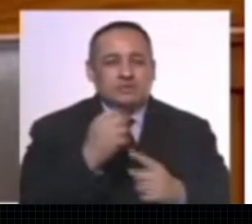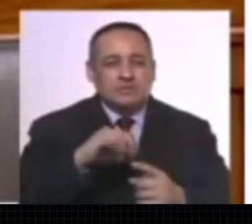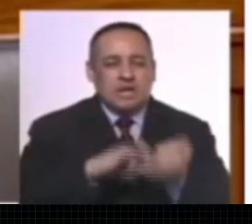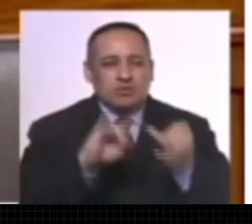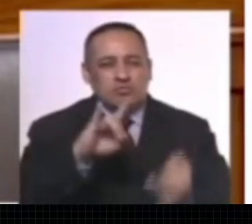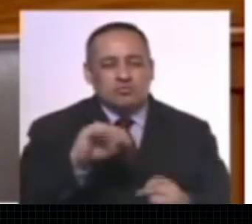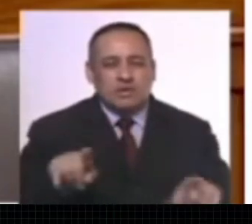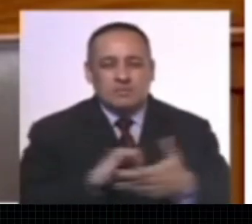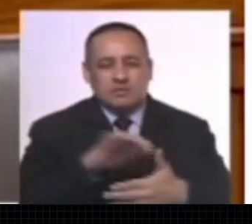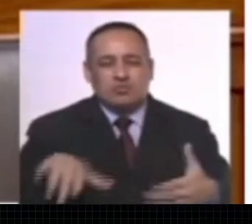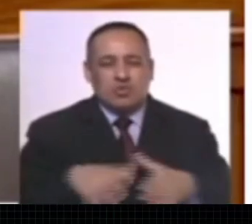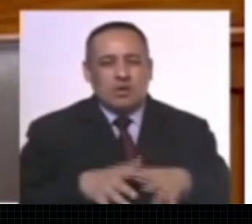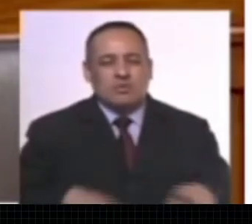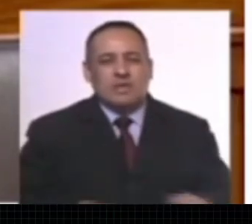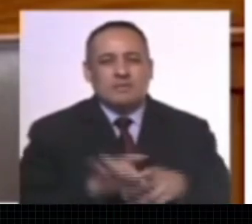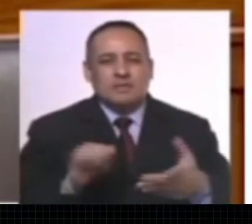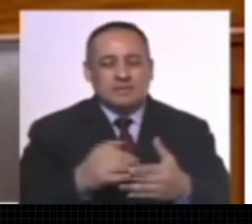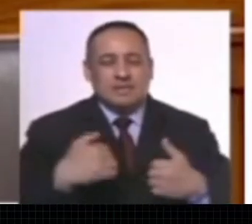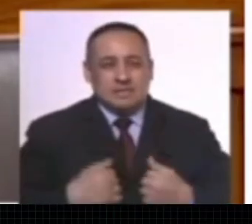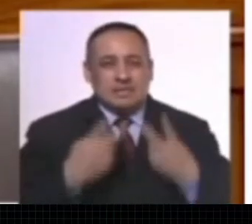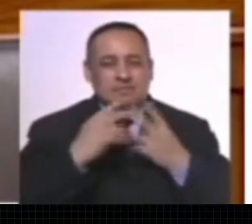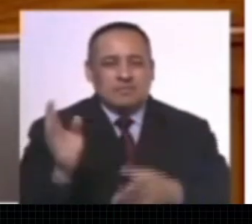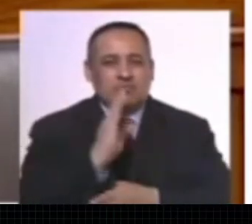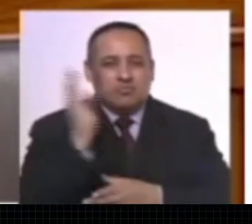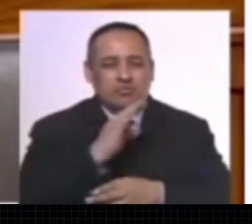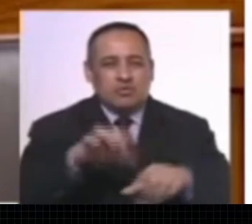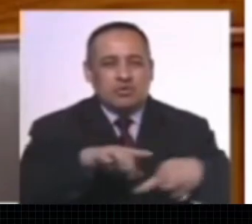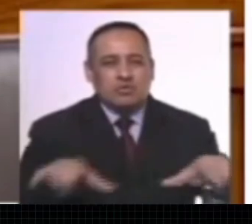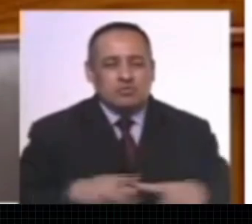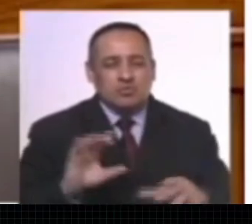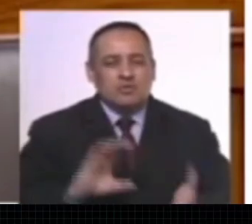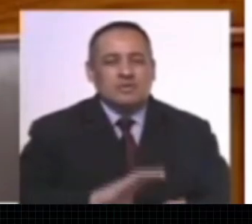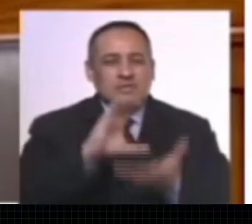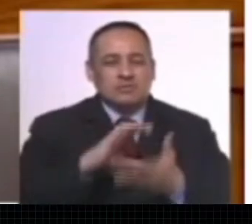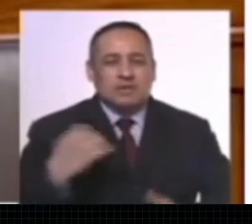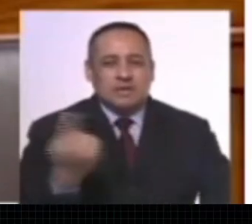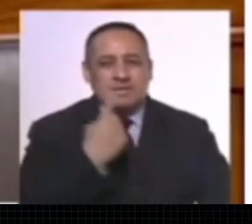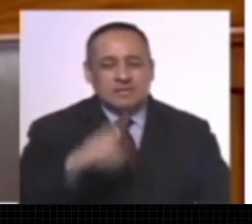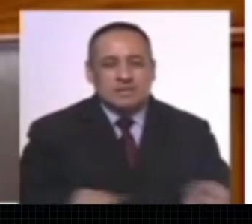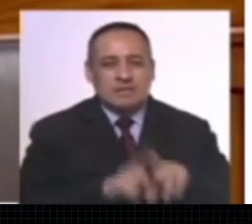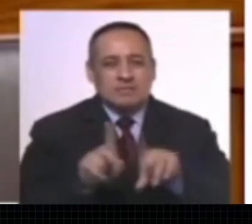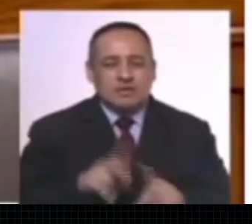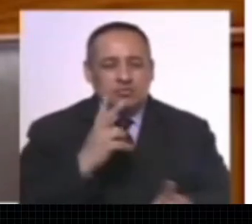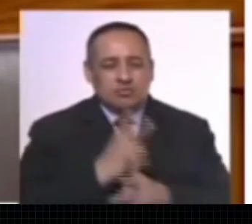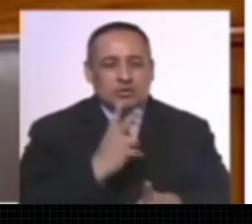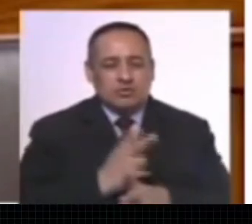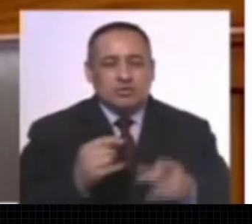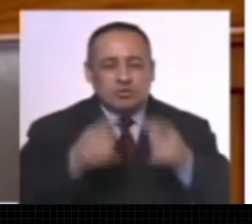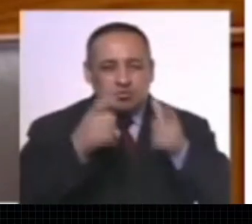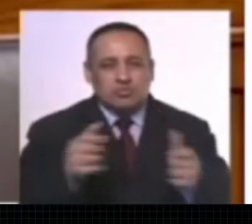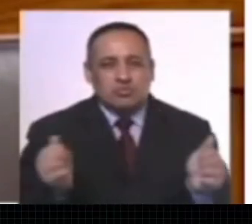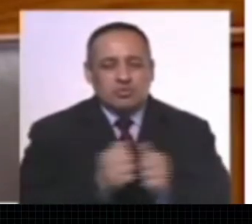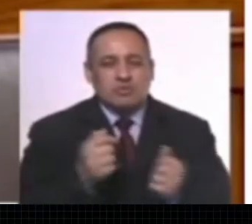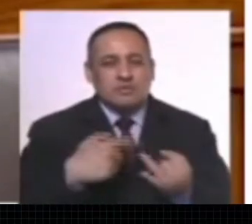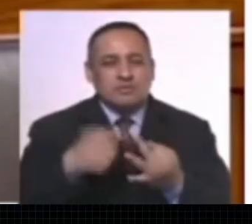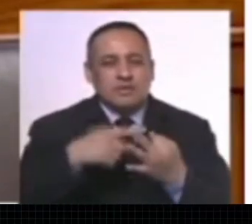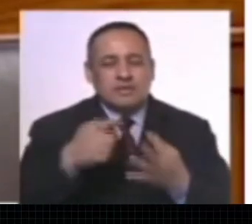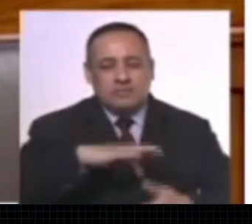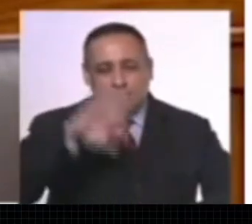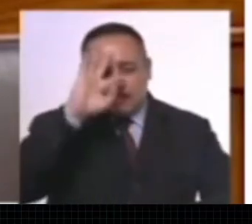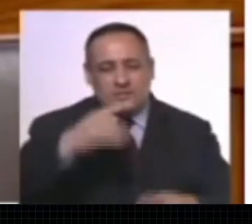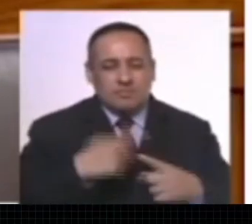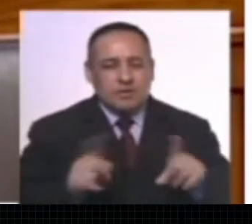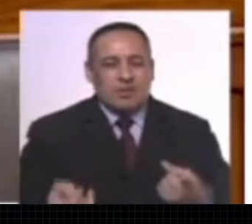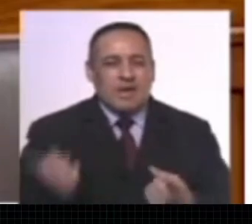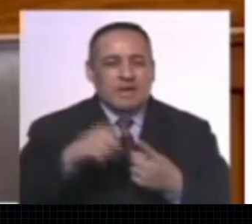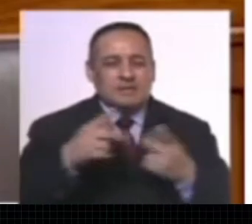inundaron todo. Se tuvieron las alertas del Centro Nacional de Epidemiología, Prevención y Control de Enfermedades. Pero